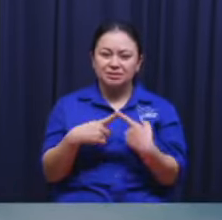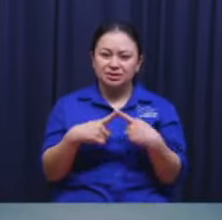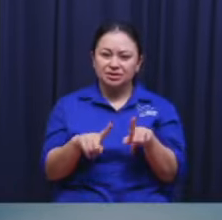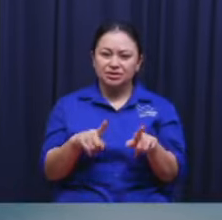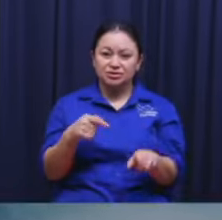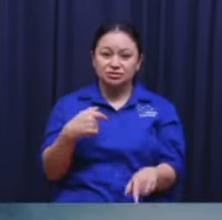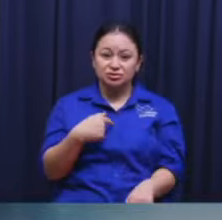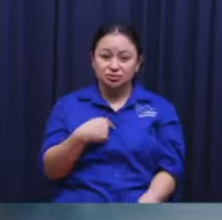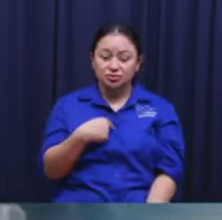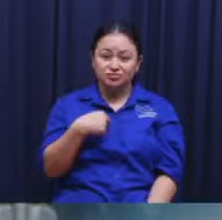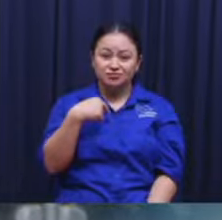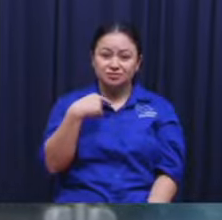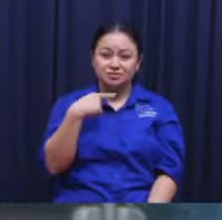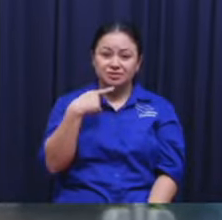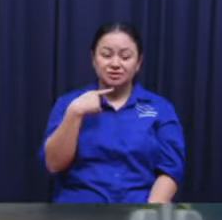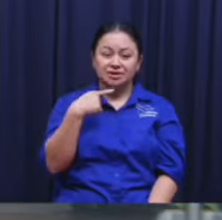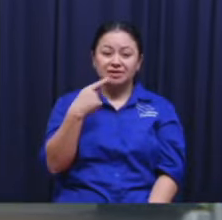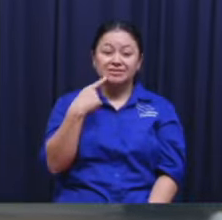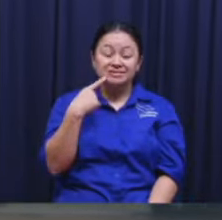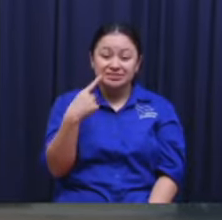yo había pedido favor